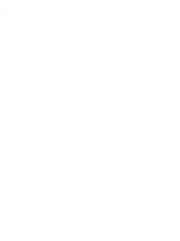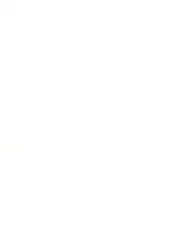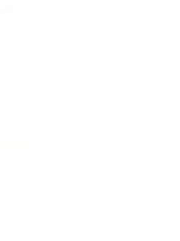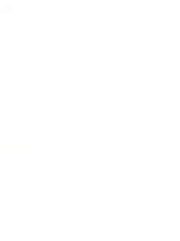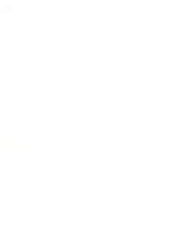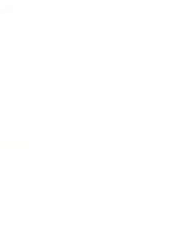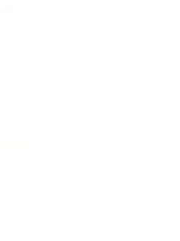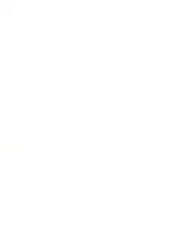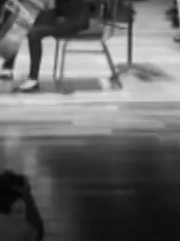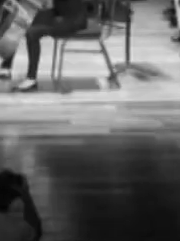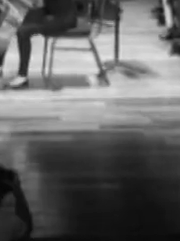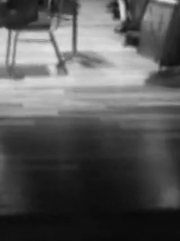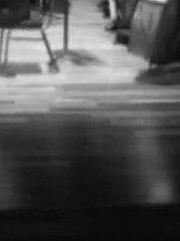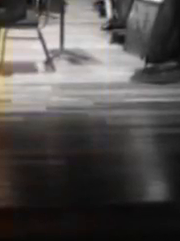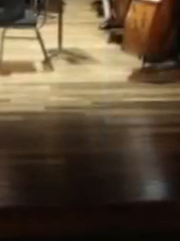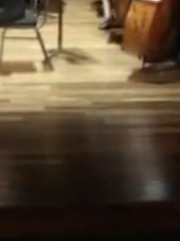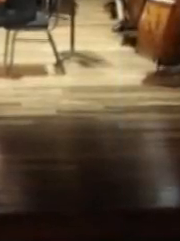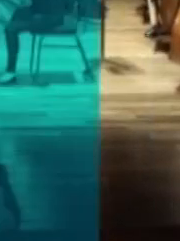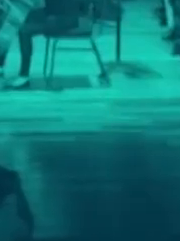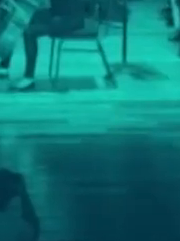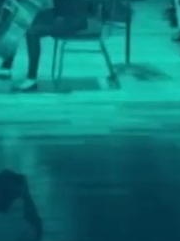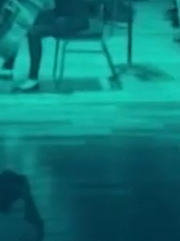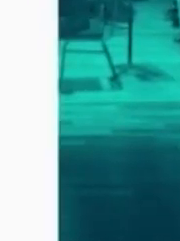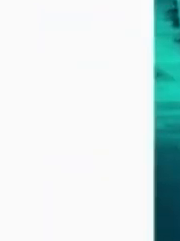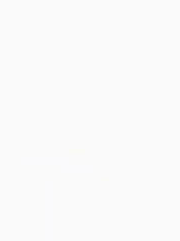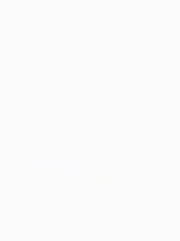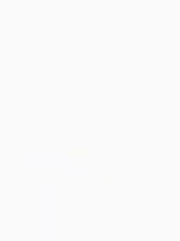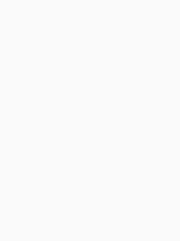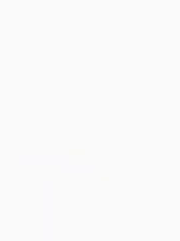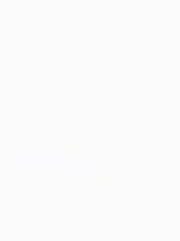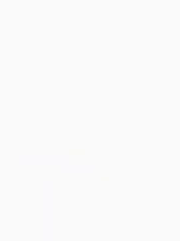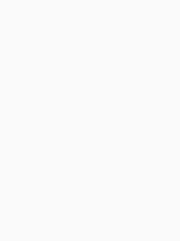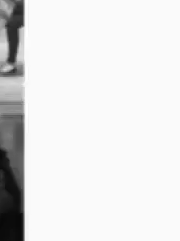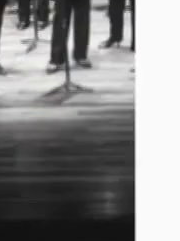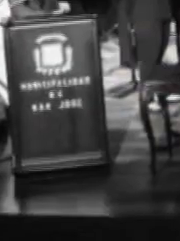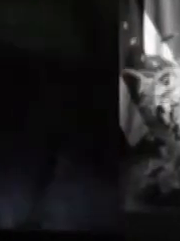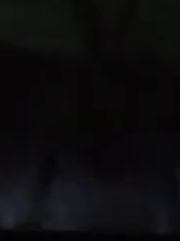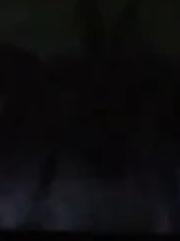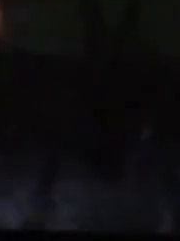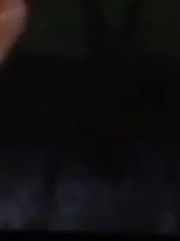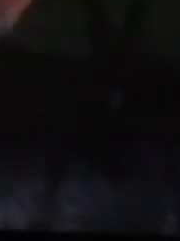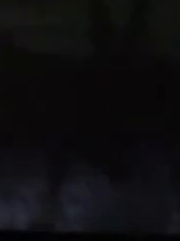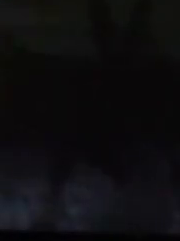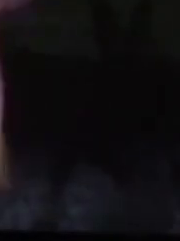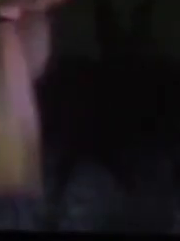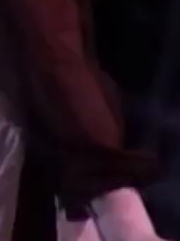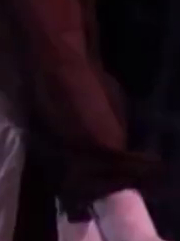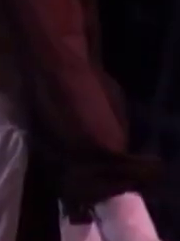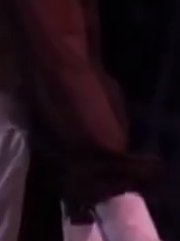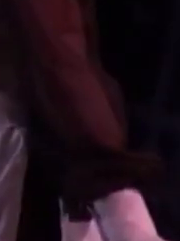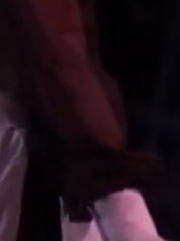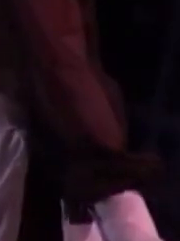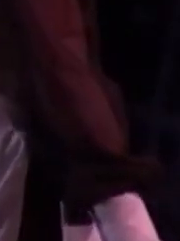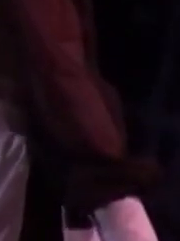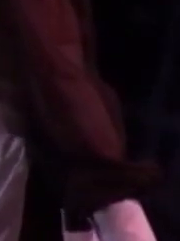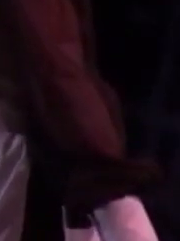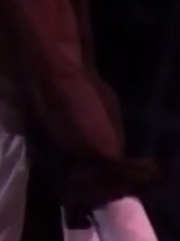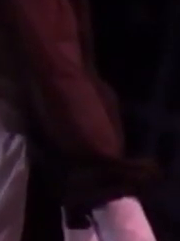Consúltelo aquí, Banco Popular. En nuestro espacio Arte 13, disfrute La